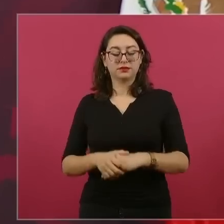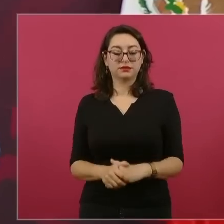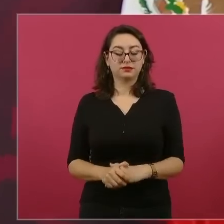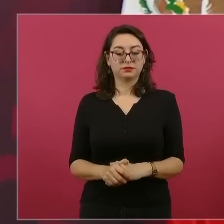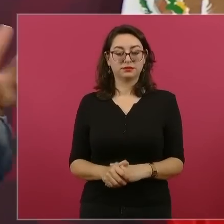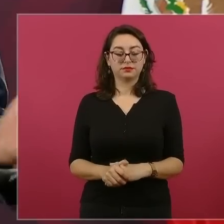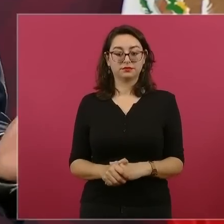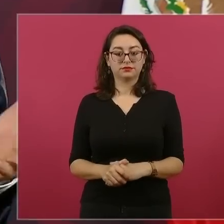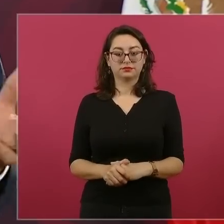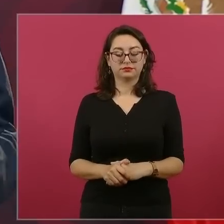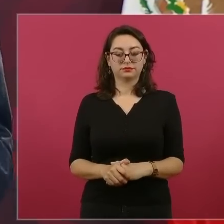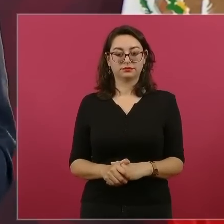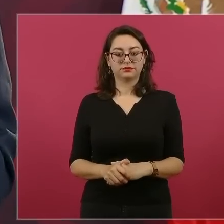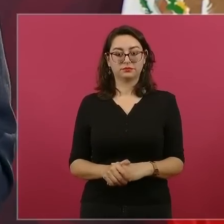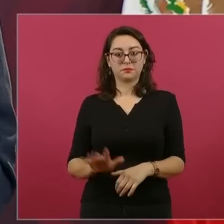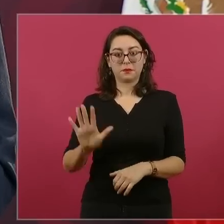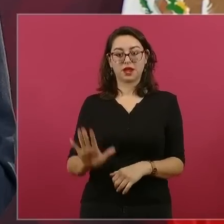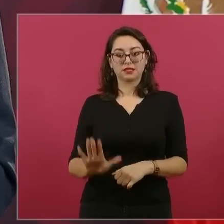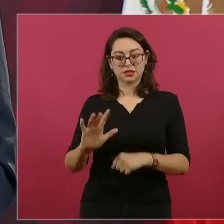eso es lo que nos blinda,